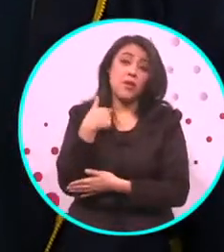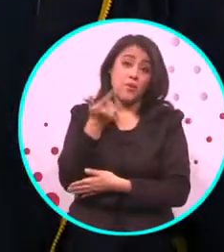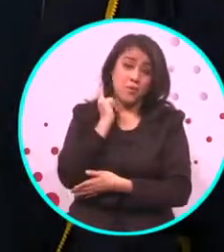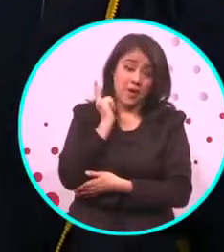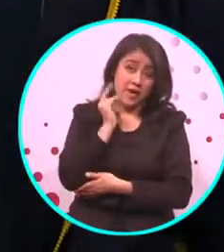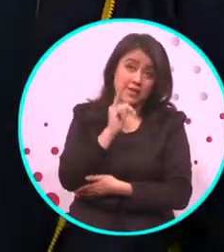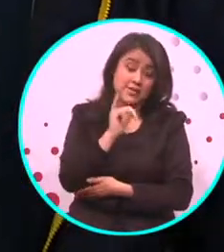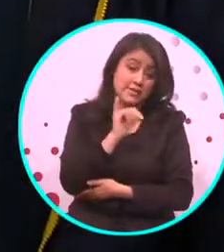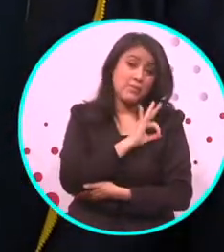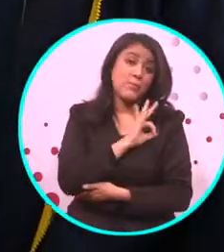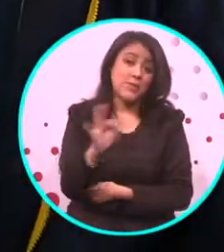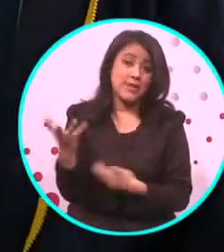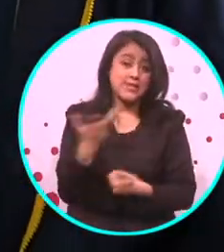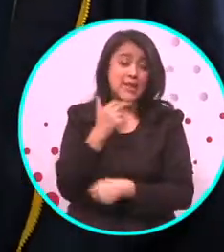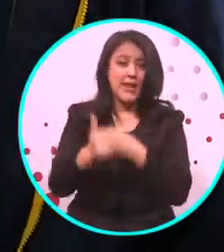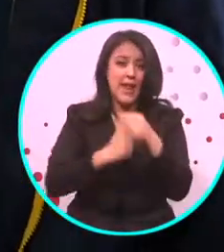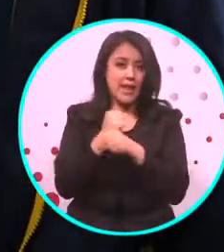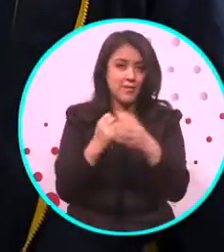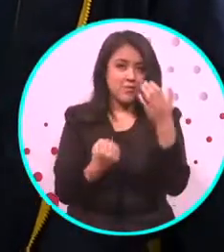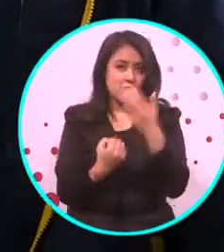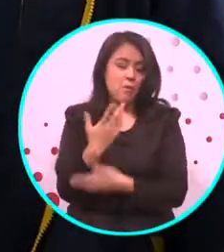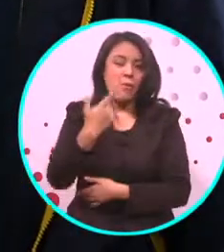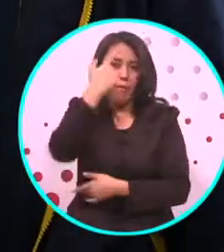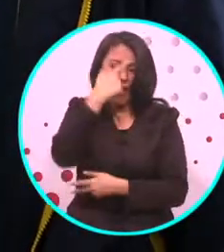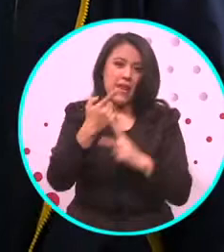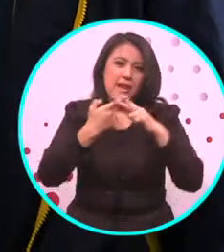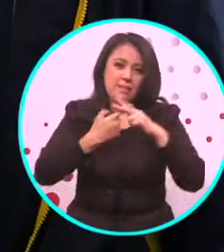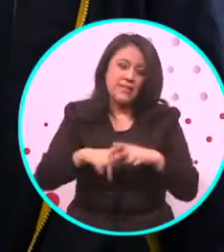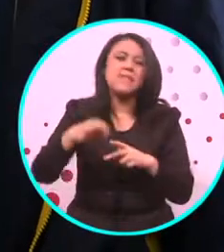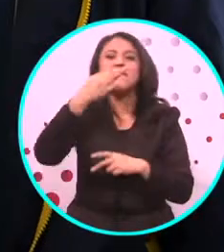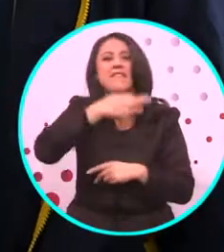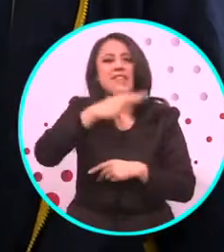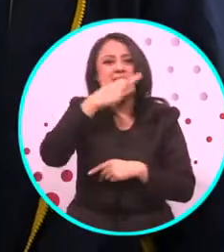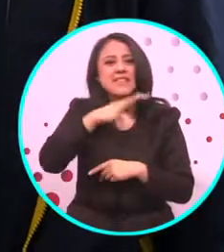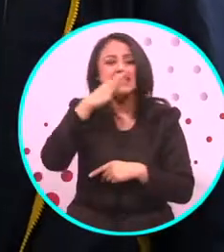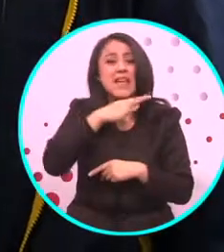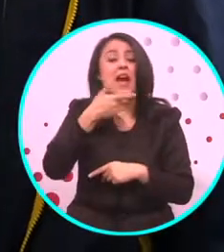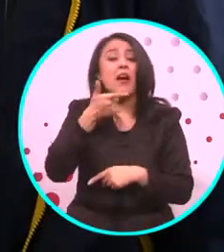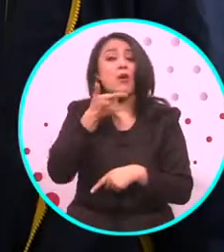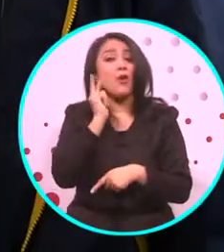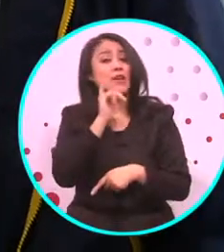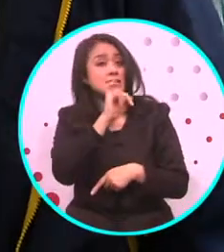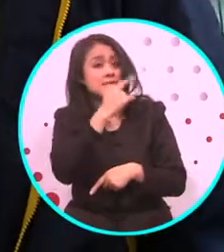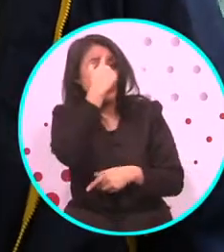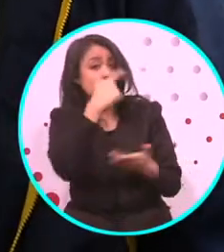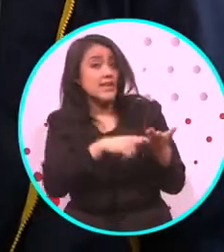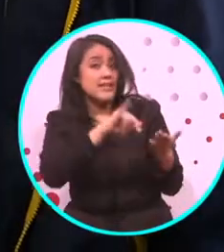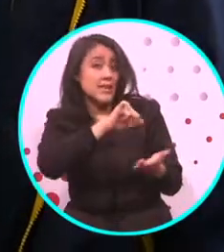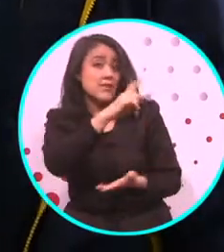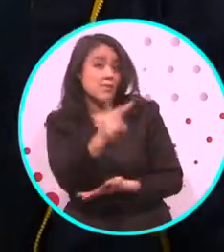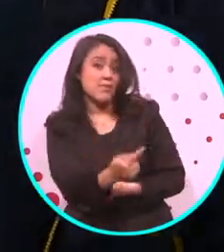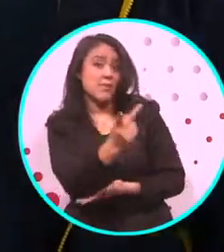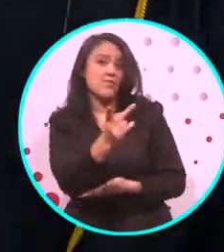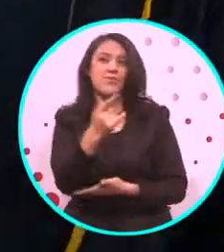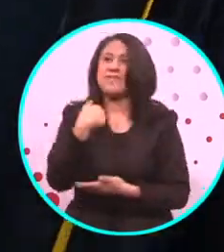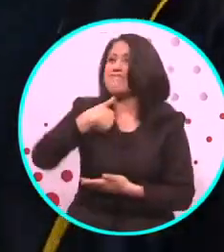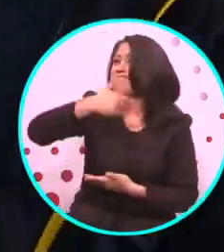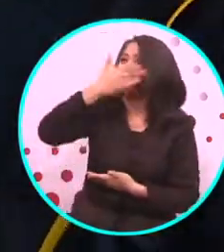que sea parte de la inauguración con la fiesta del barrio chino. ¿Y cómo ves? ¿Crees que sí lleguen o no? No lo